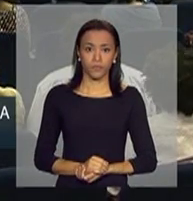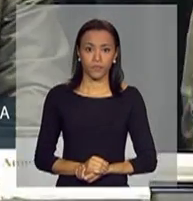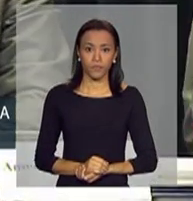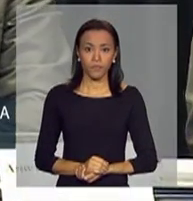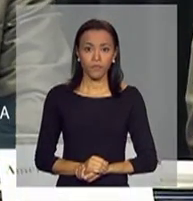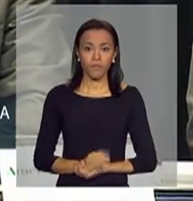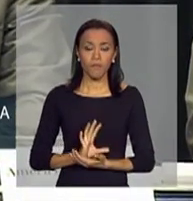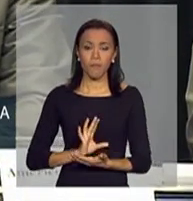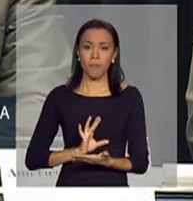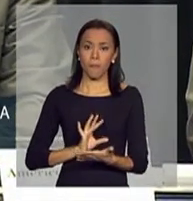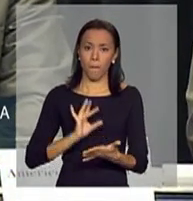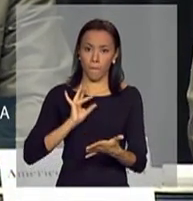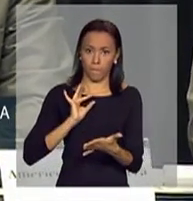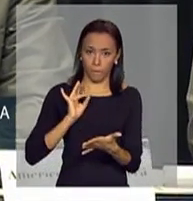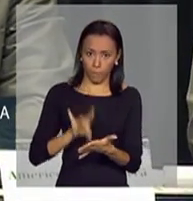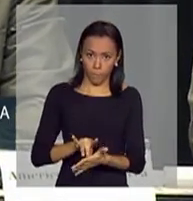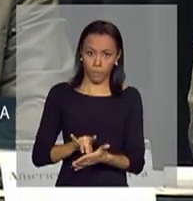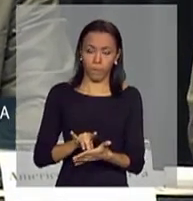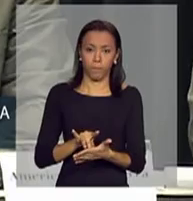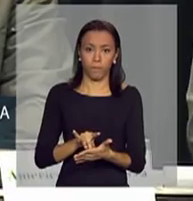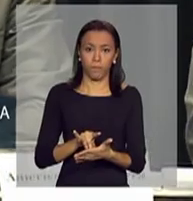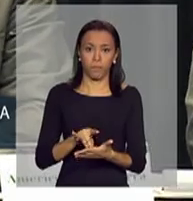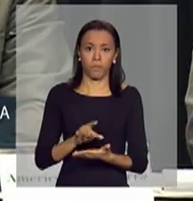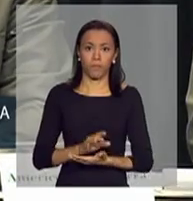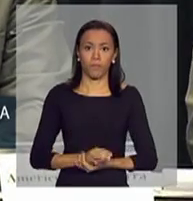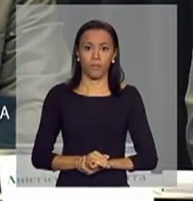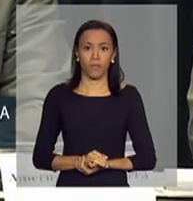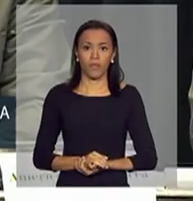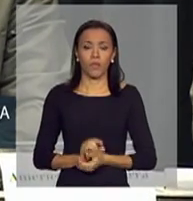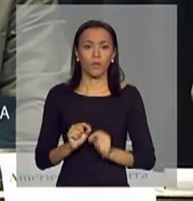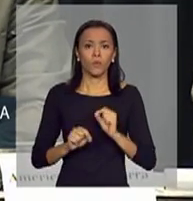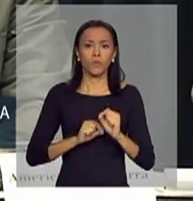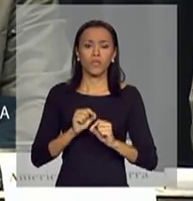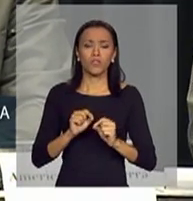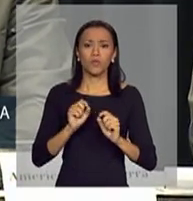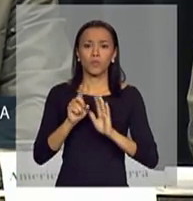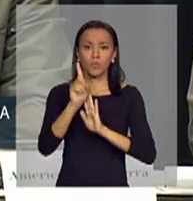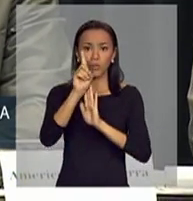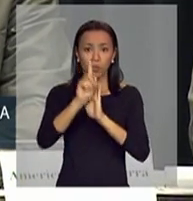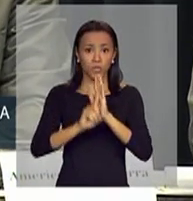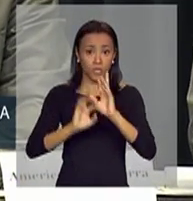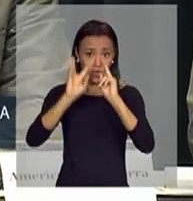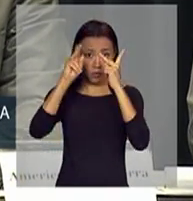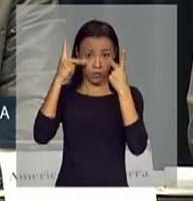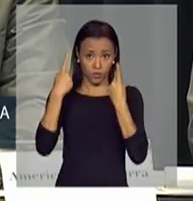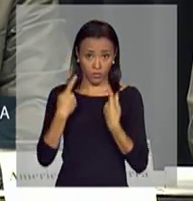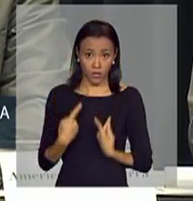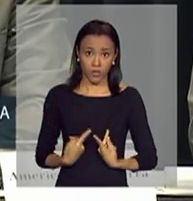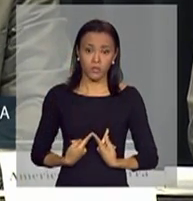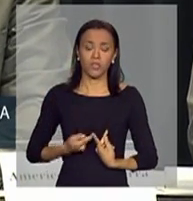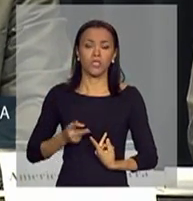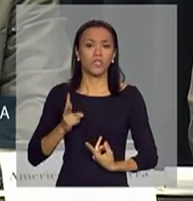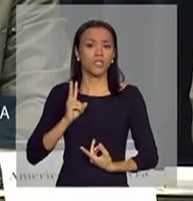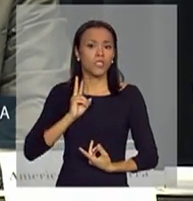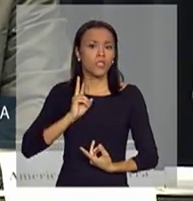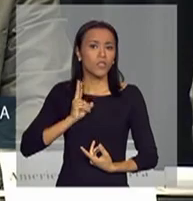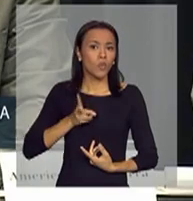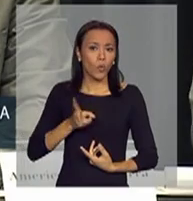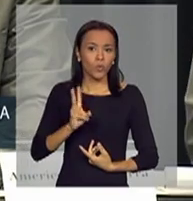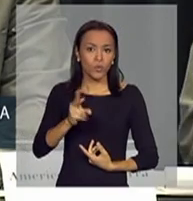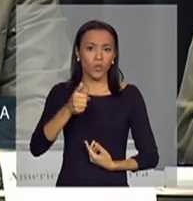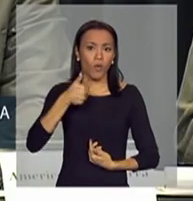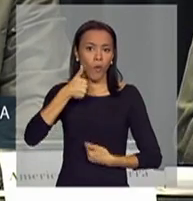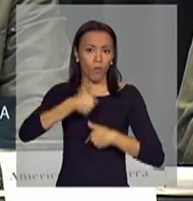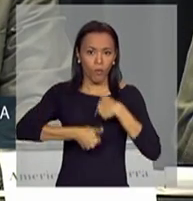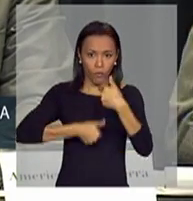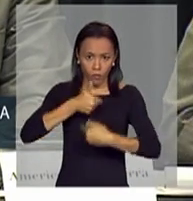Efectivamente, la alta comisionada de las Naciones Unidas para los Derechos Humanos viene dando seguimiento al trabajo de